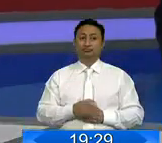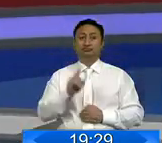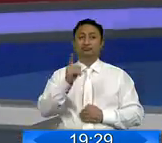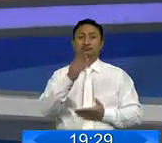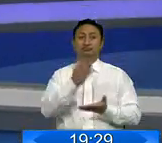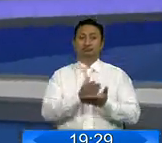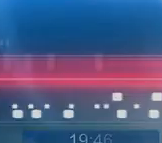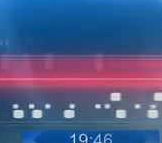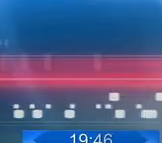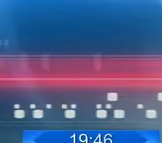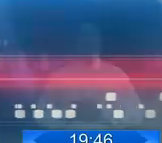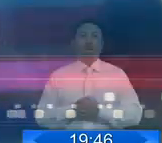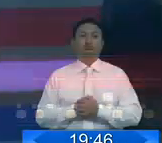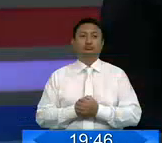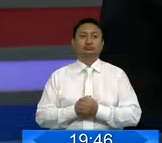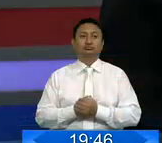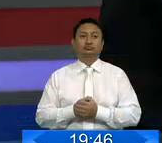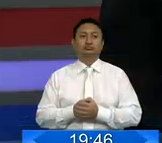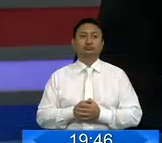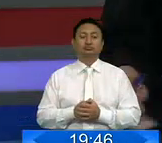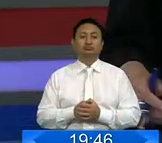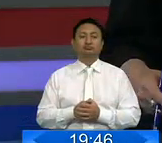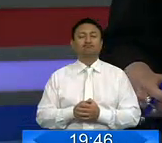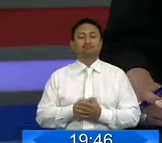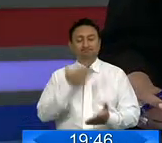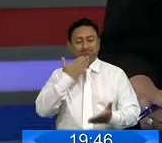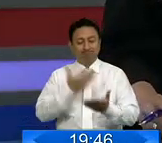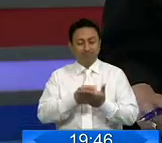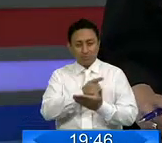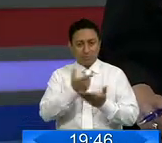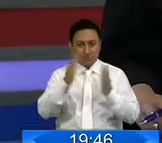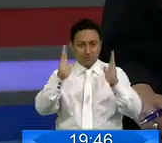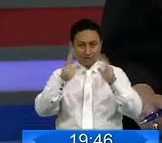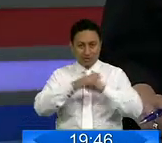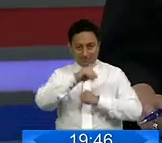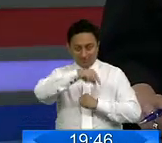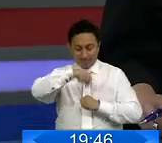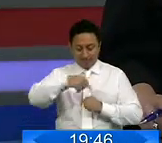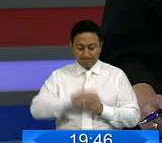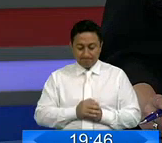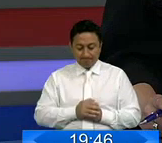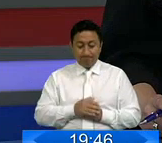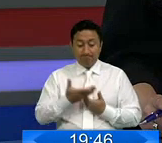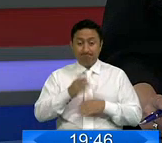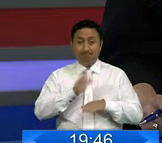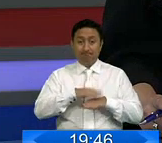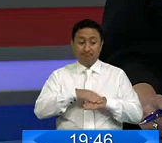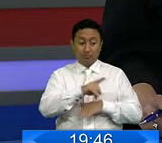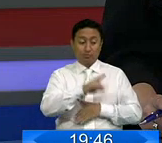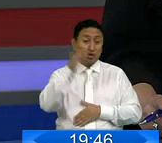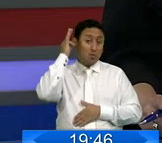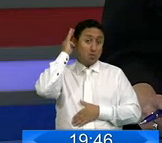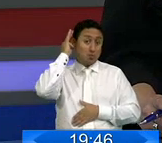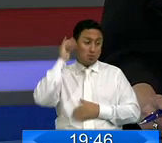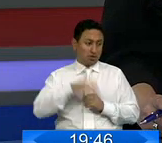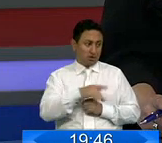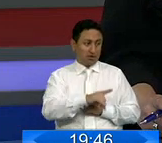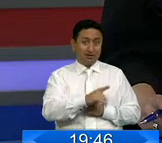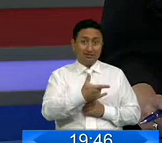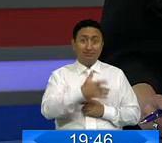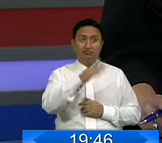Momento de nuestra primera pausa. Gracias por seguir en nuestra sintonía, por no ser sancionada con una multa de